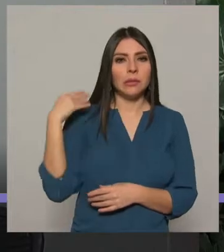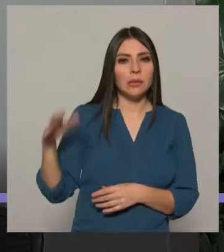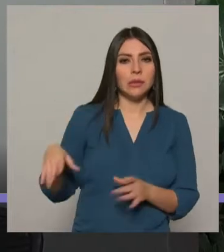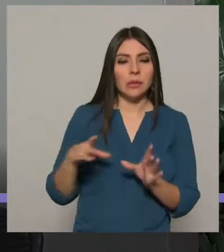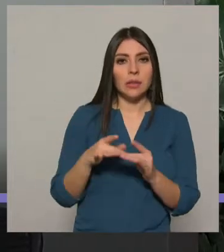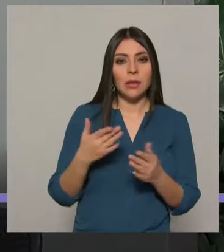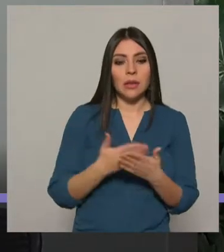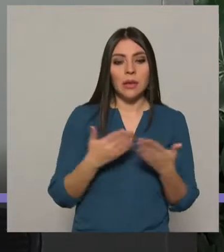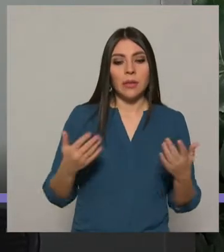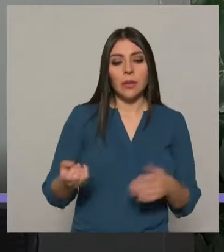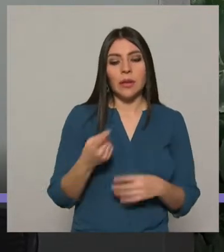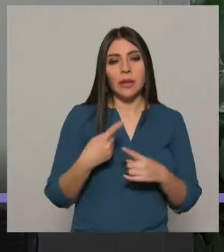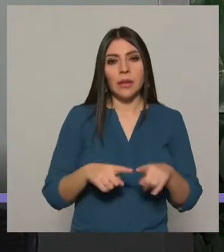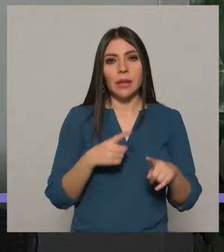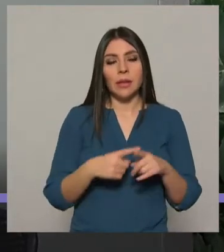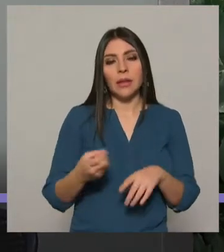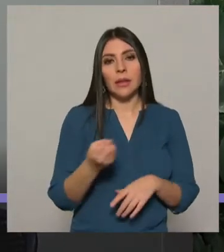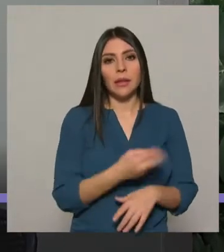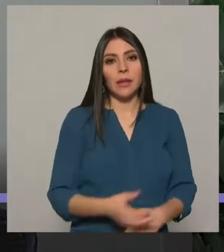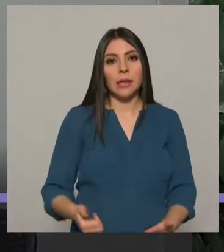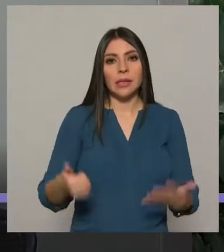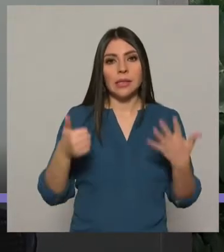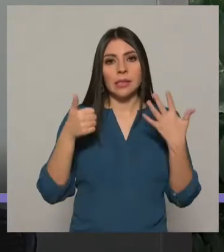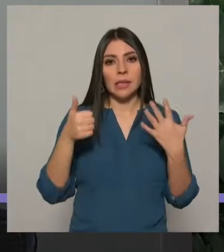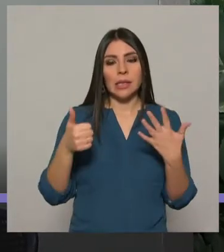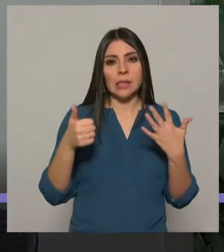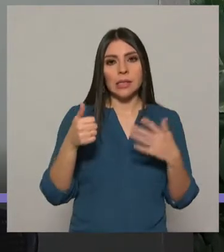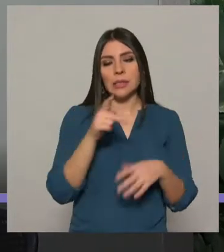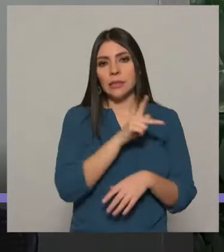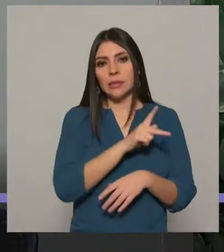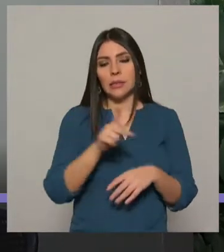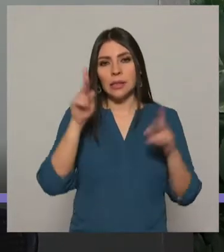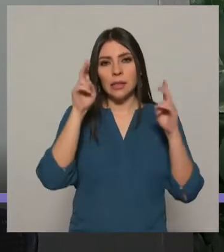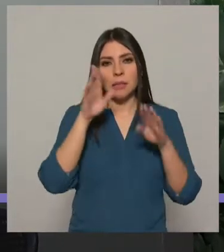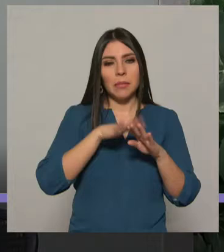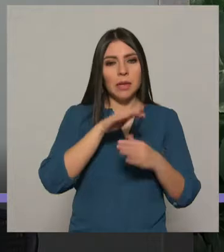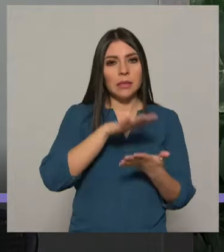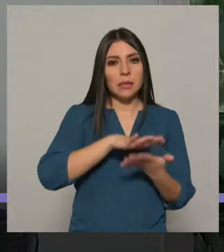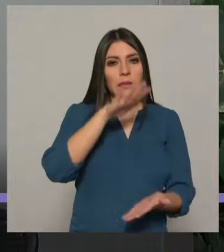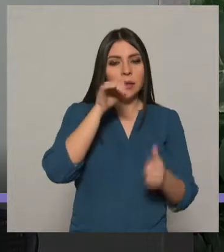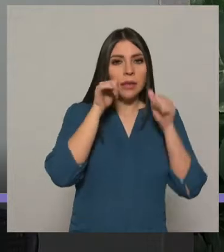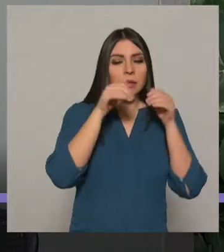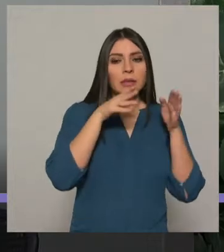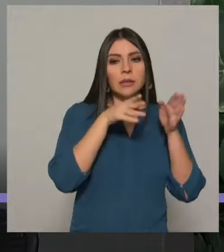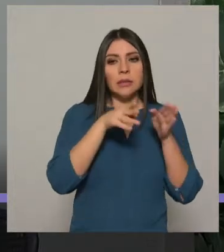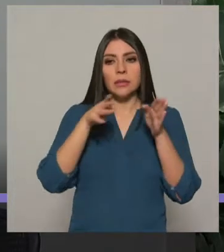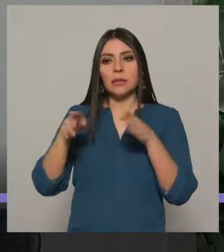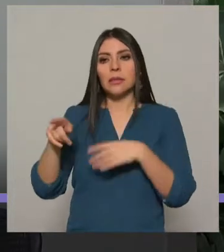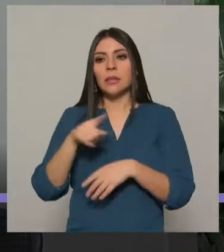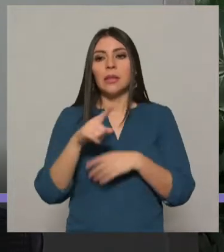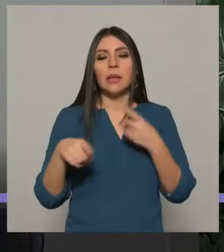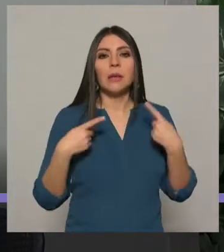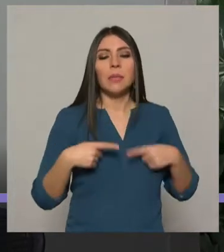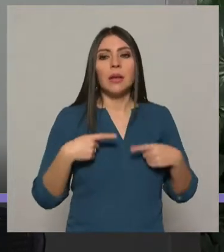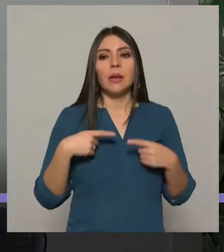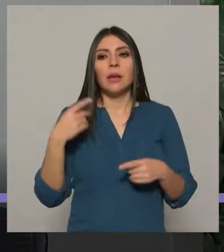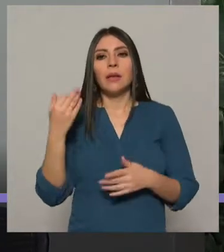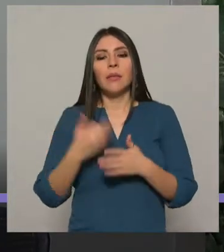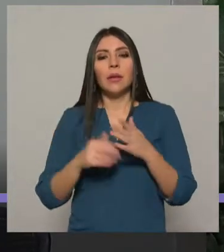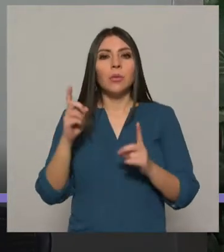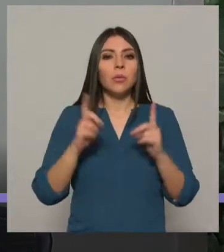son 6 ejes los que están vinculándose en ello y están atendidos en estos ejes las inquietudes de los